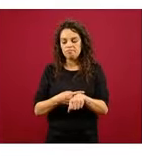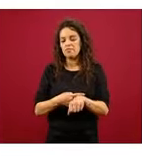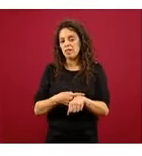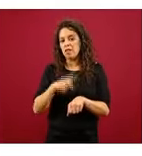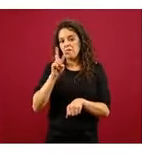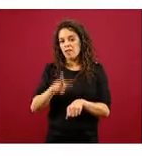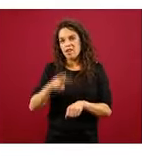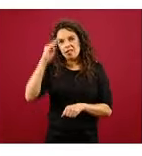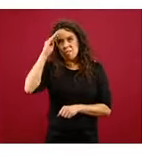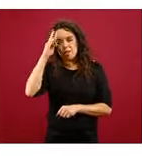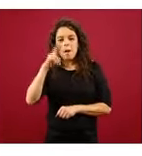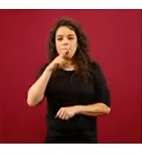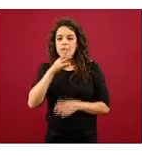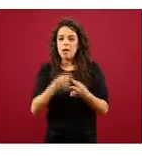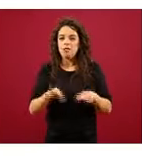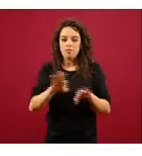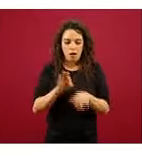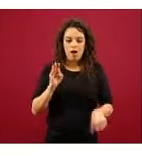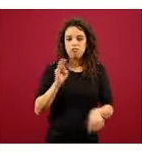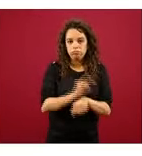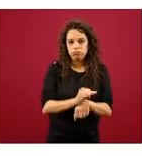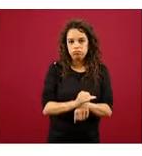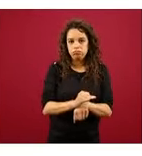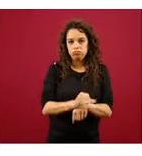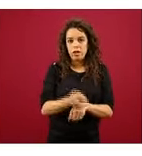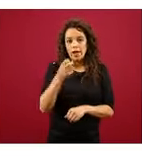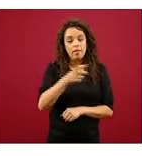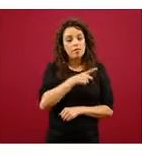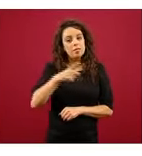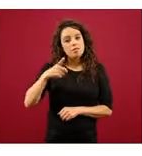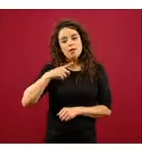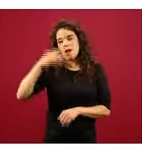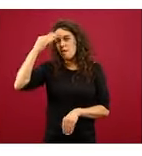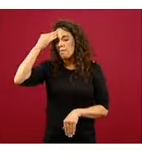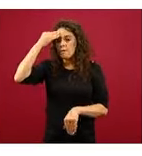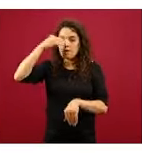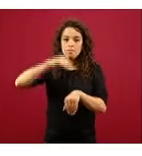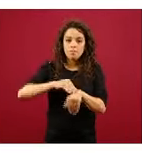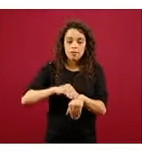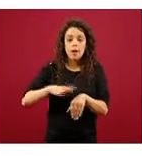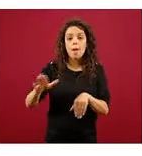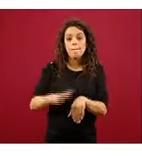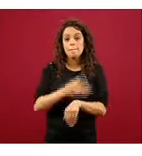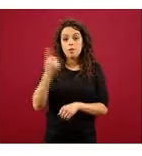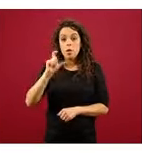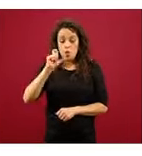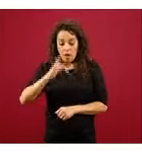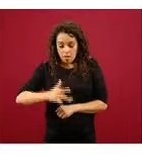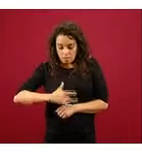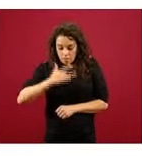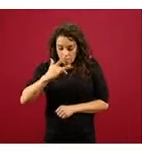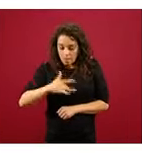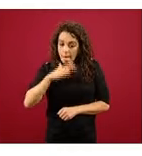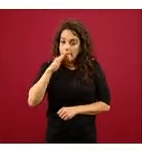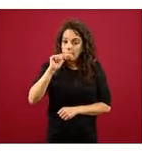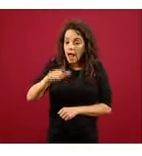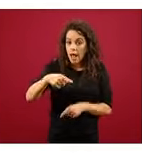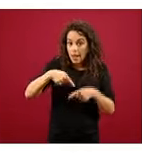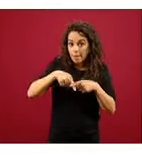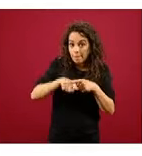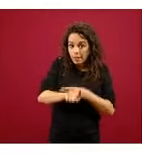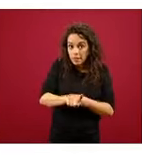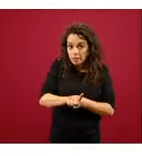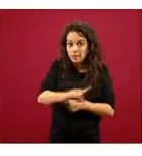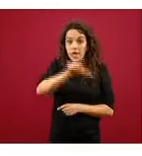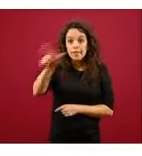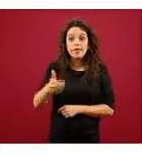Entonces, esto no se debe de olvidar. ¿Por qué? Porque también es importante a la hora de presentar la sintomatología y a la hora de querer acudir